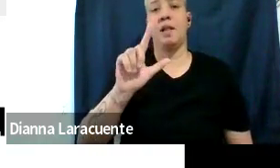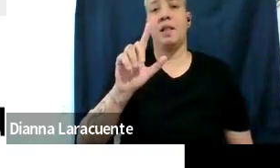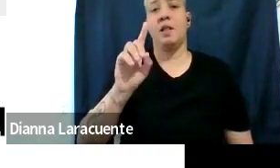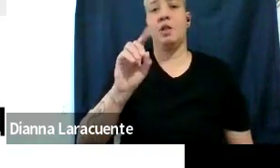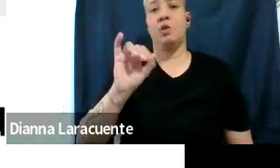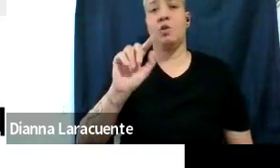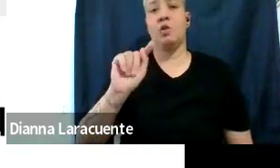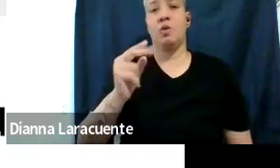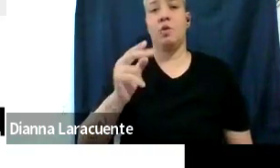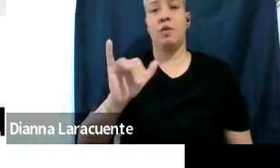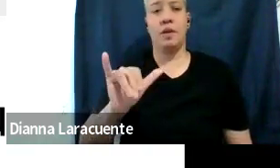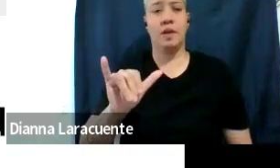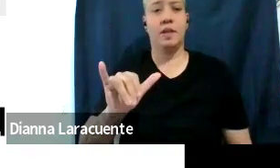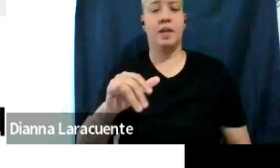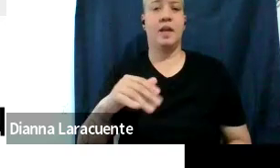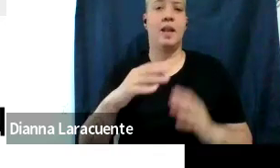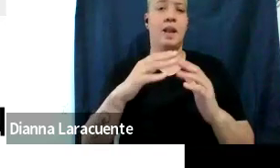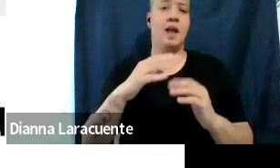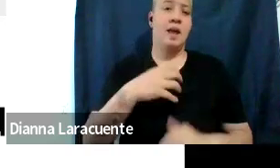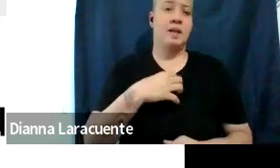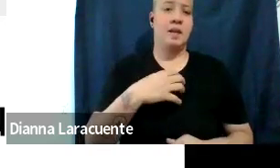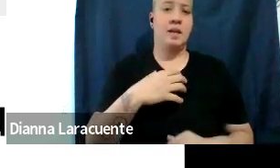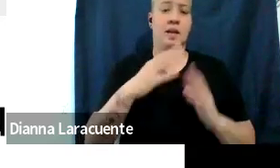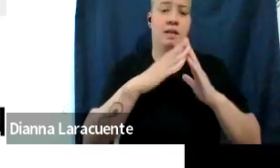llamaba la plaza, esperando el féretro.